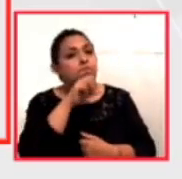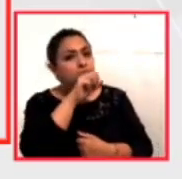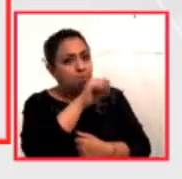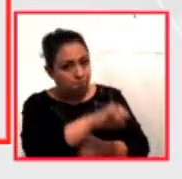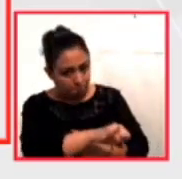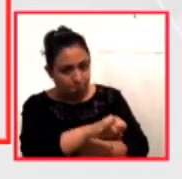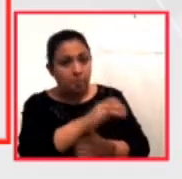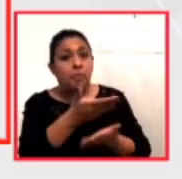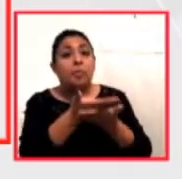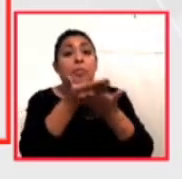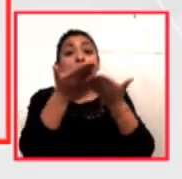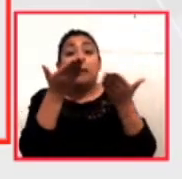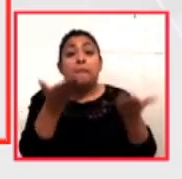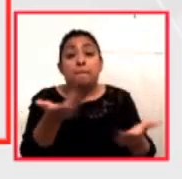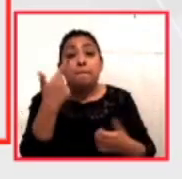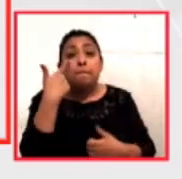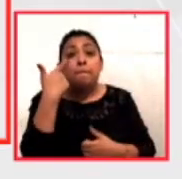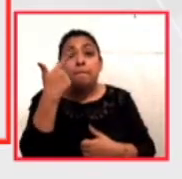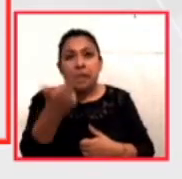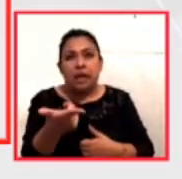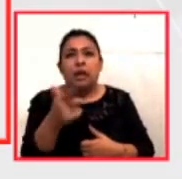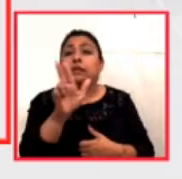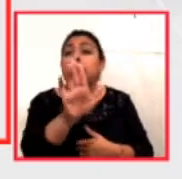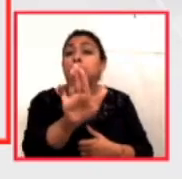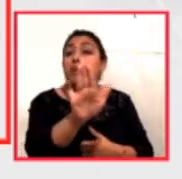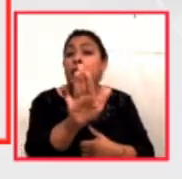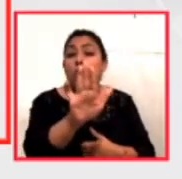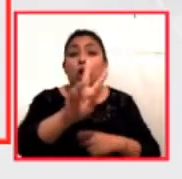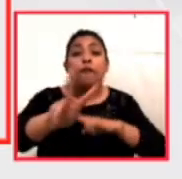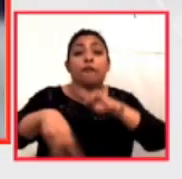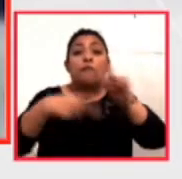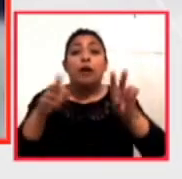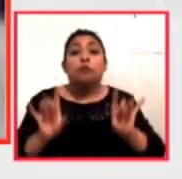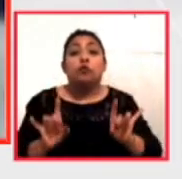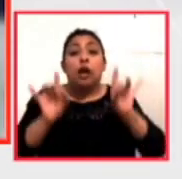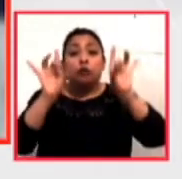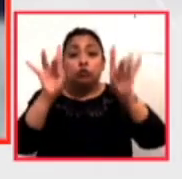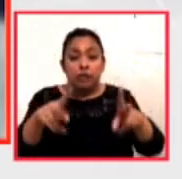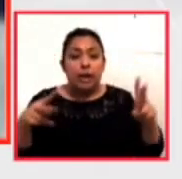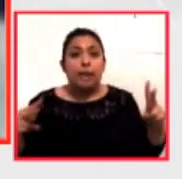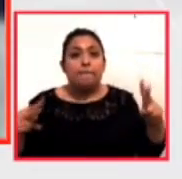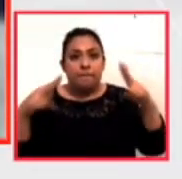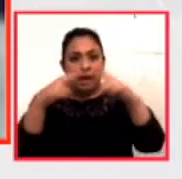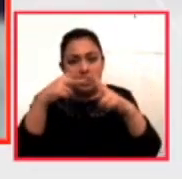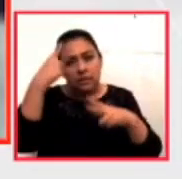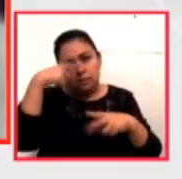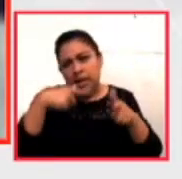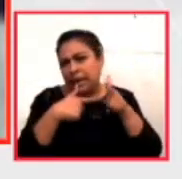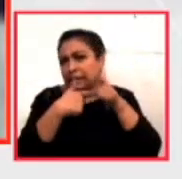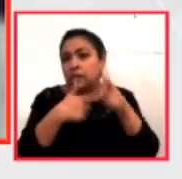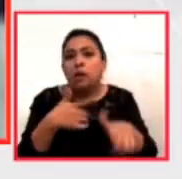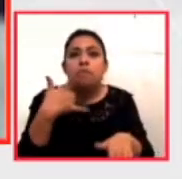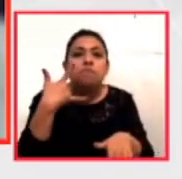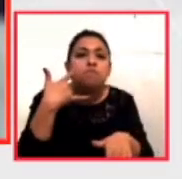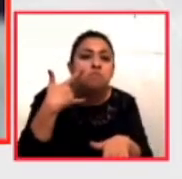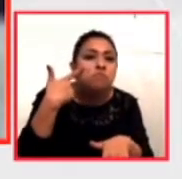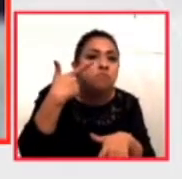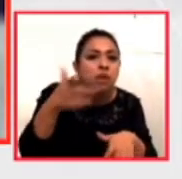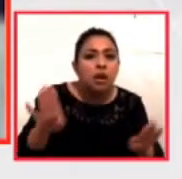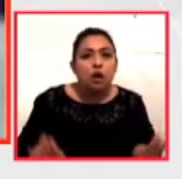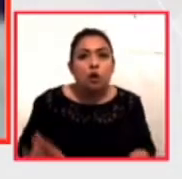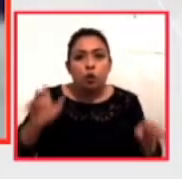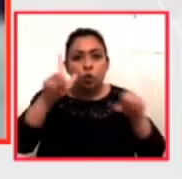vámonos vamos a ver la próxima semana, vamos a ir a Australia y a París para continuar con este recorrido de nuestra diáspora